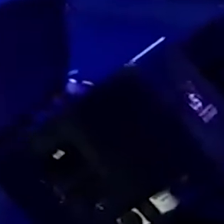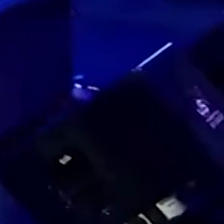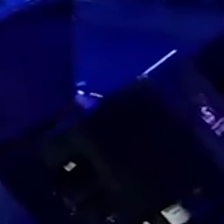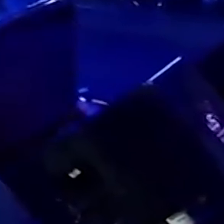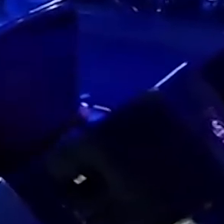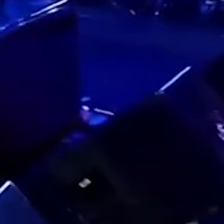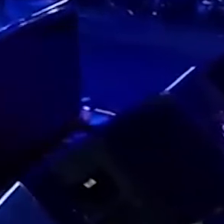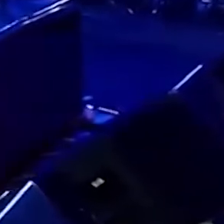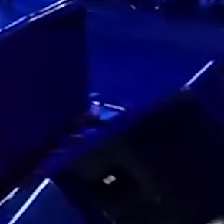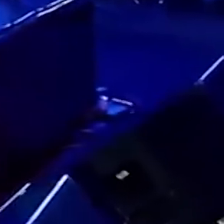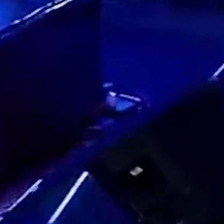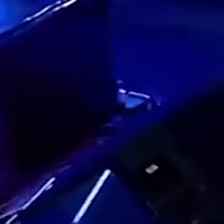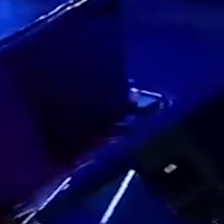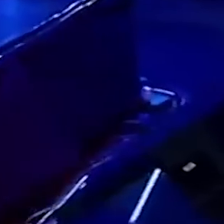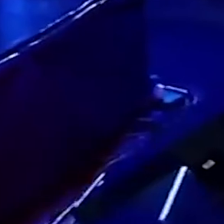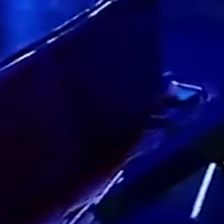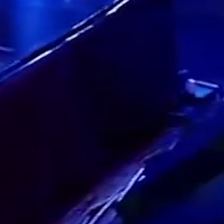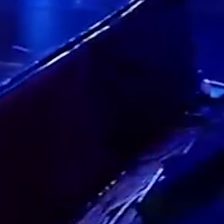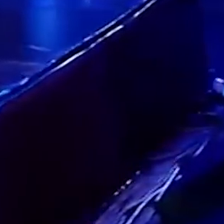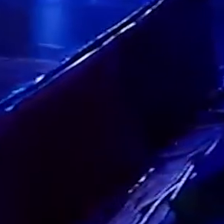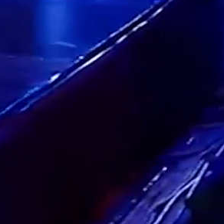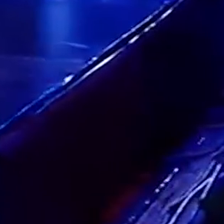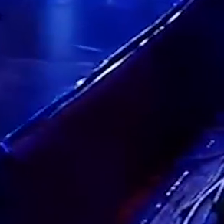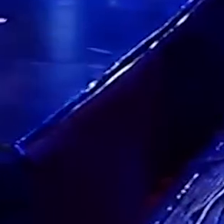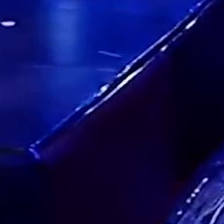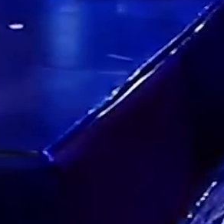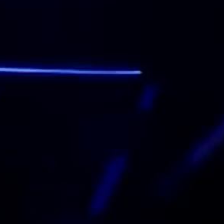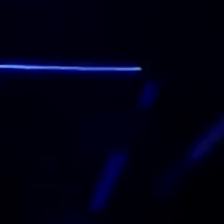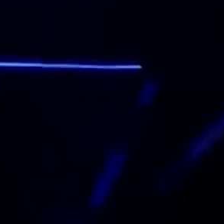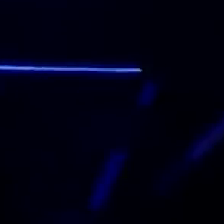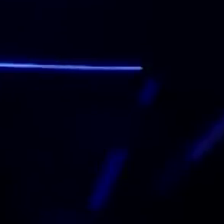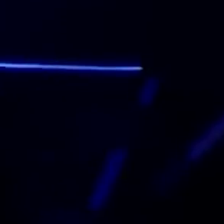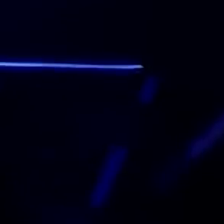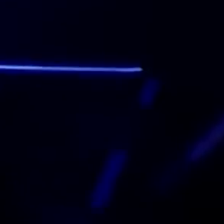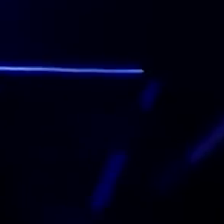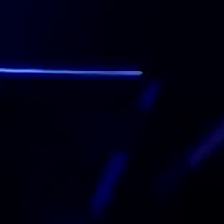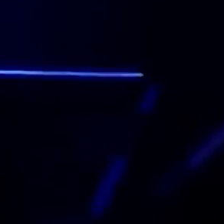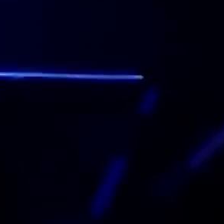horas la noche es